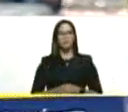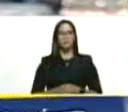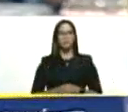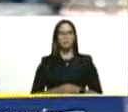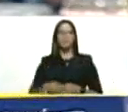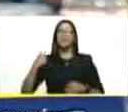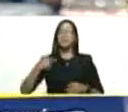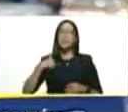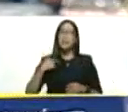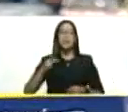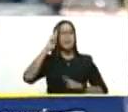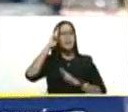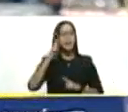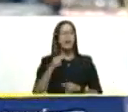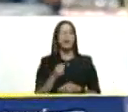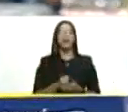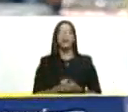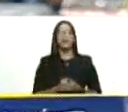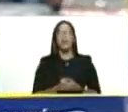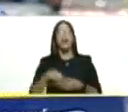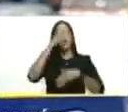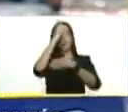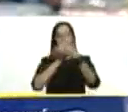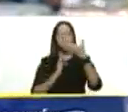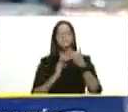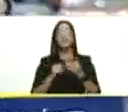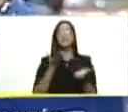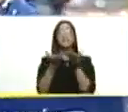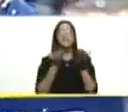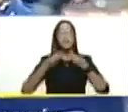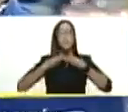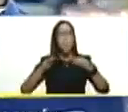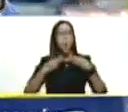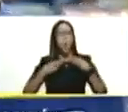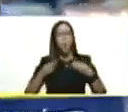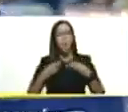Tienen que apegarse a la honestidad y al servicio público